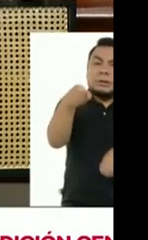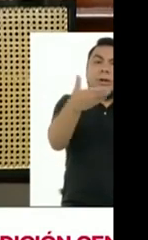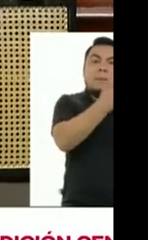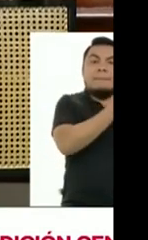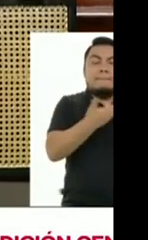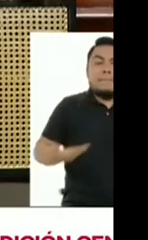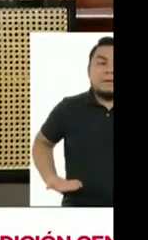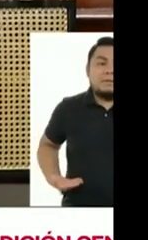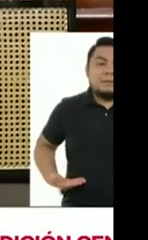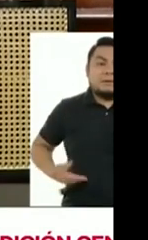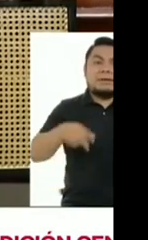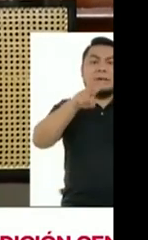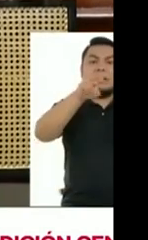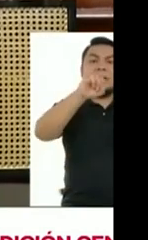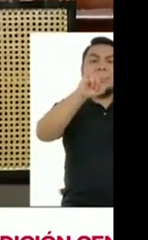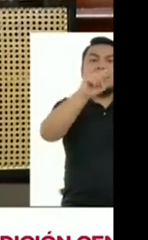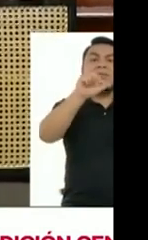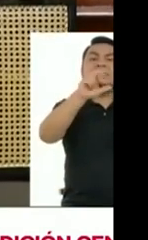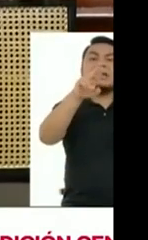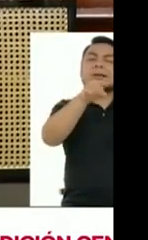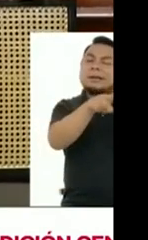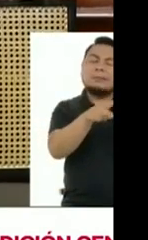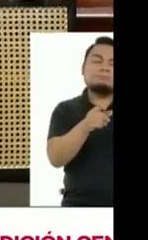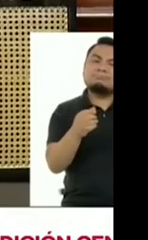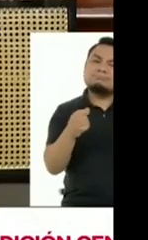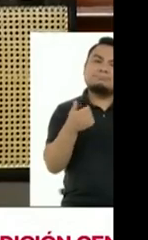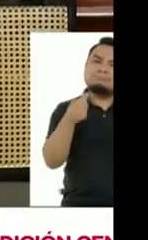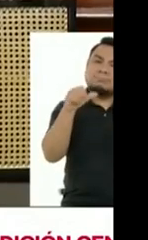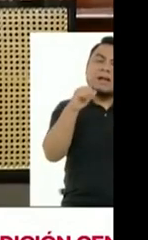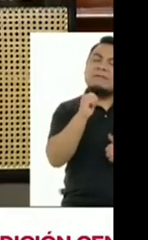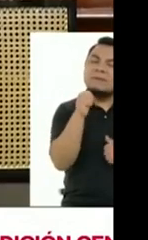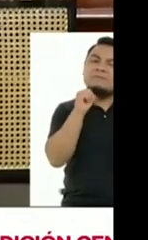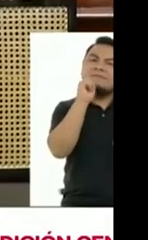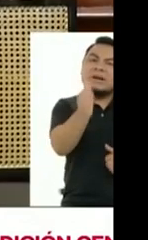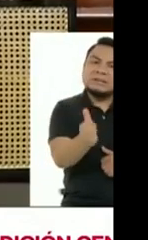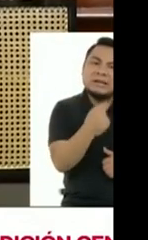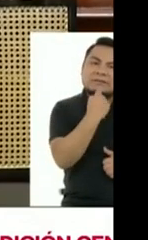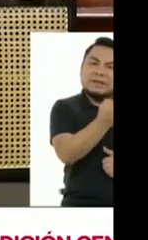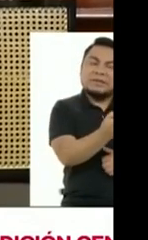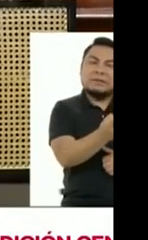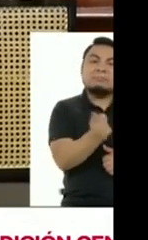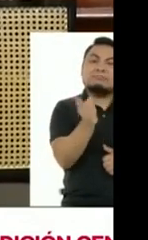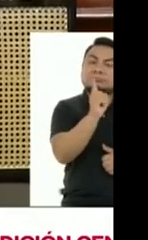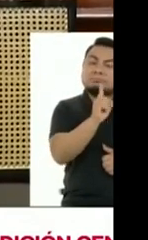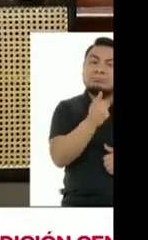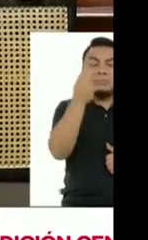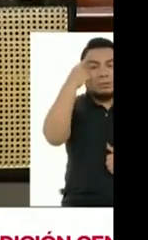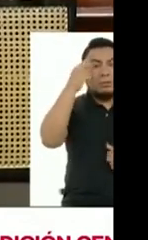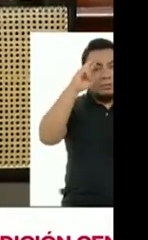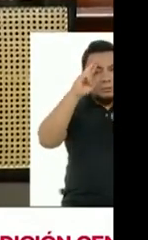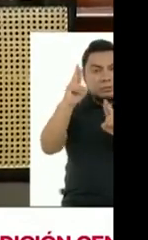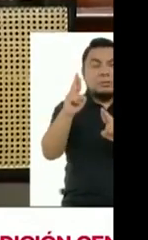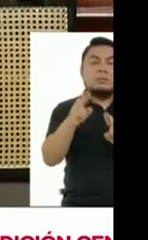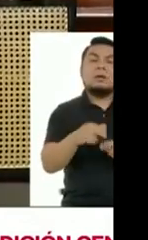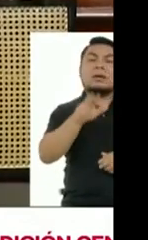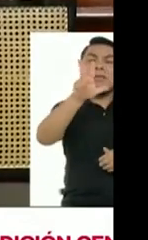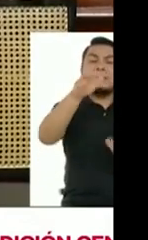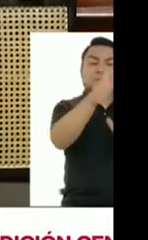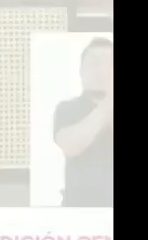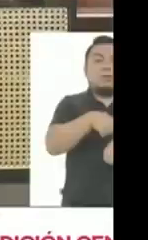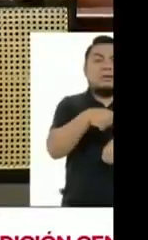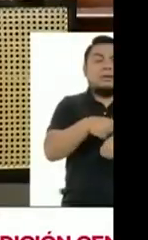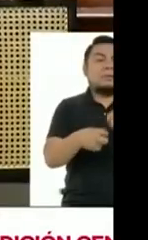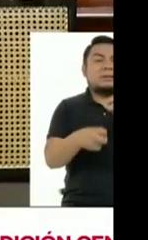de vizcarra ha fallado al no haber cumplido con tres artículos constitucionales